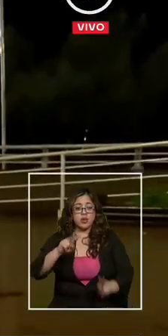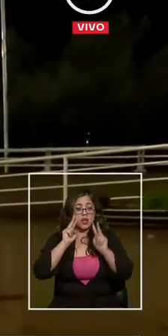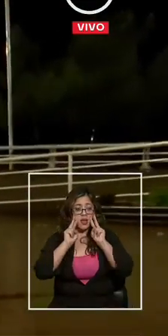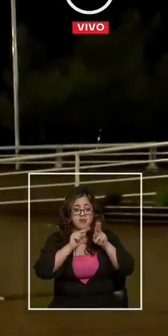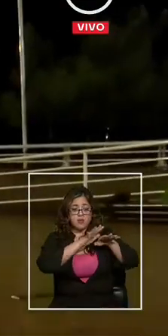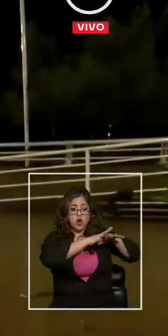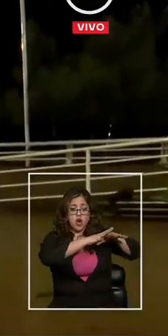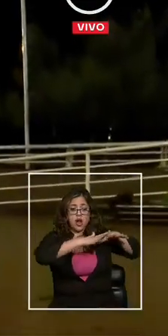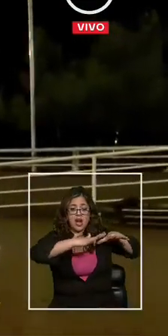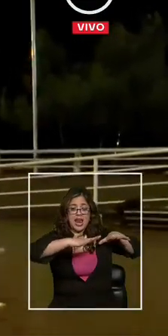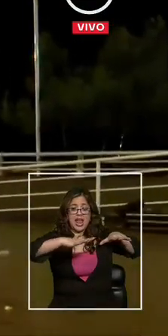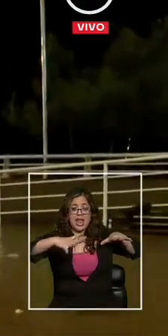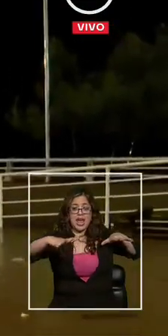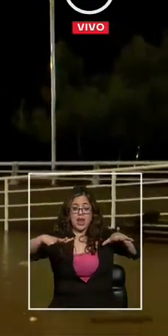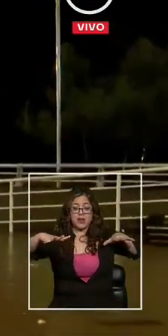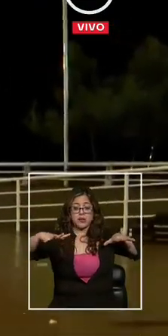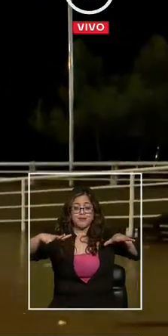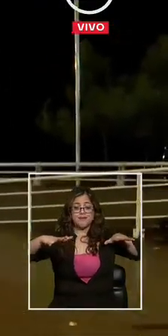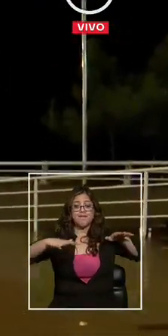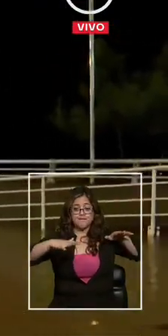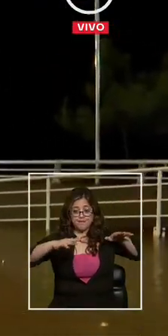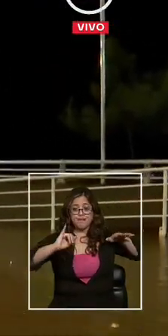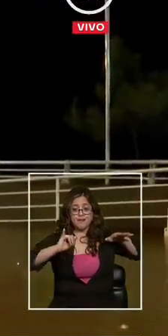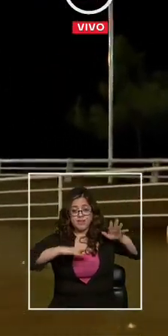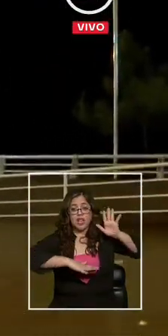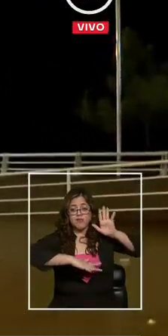Maule, completamente inundado, y todavía hay